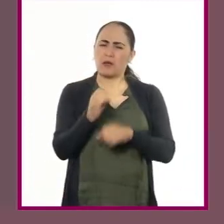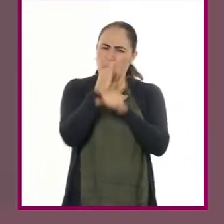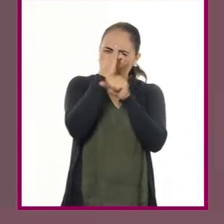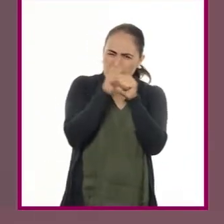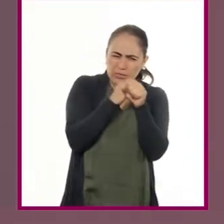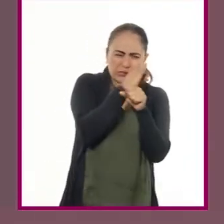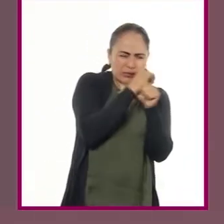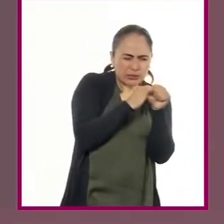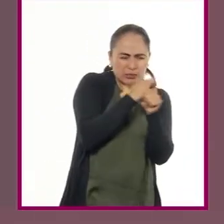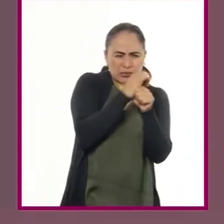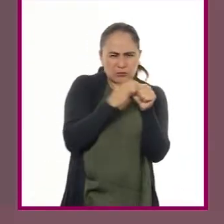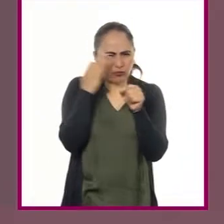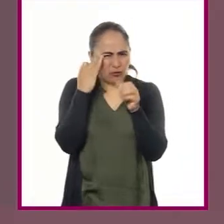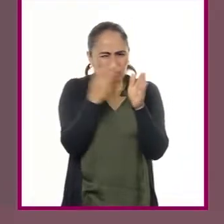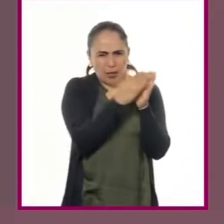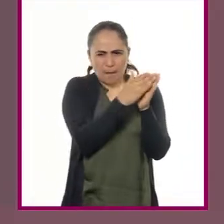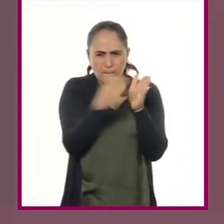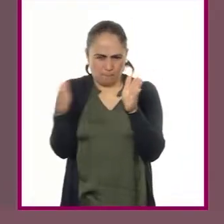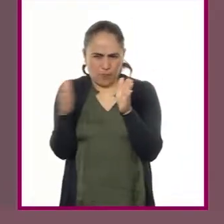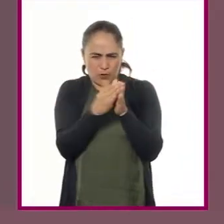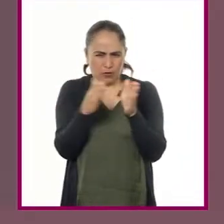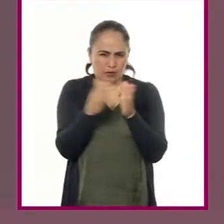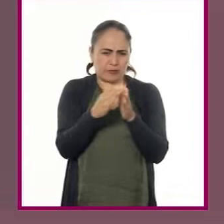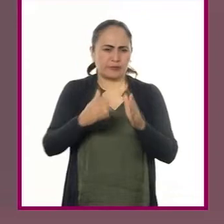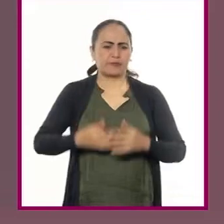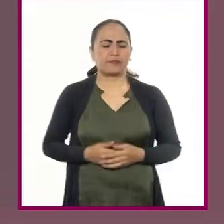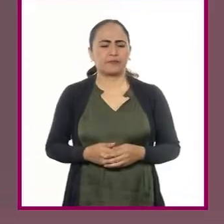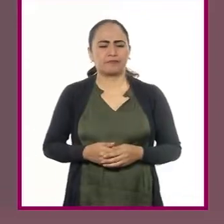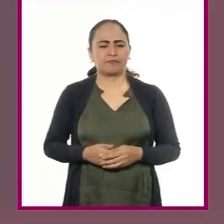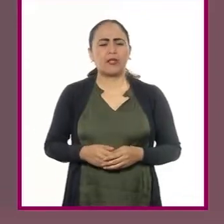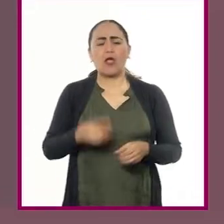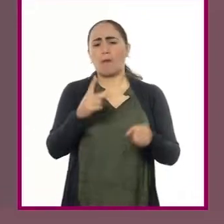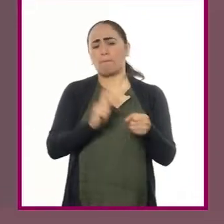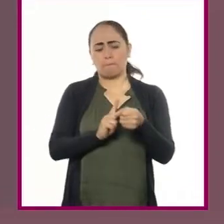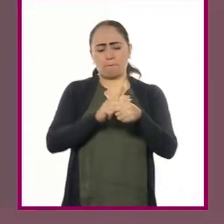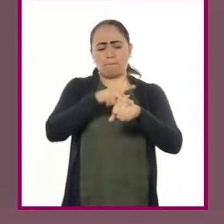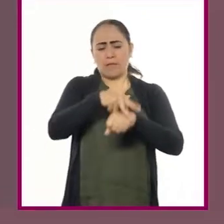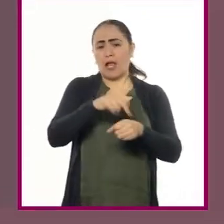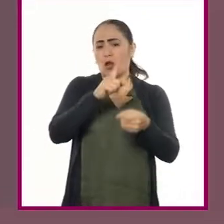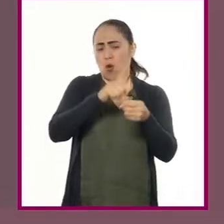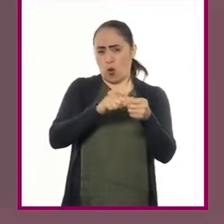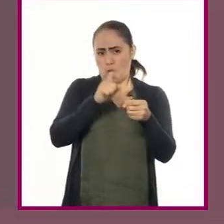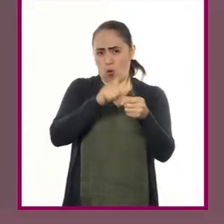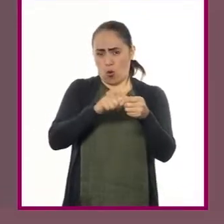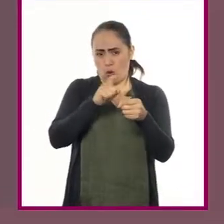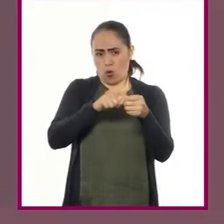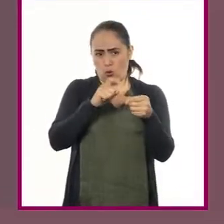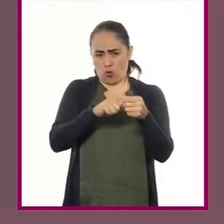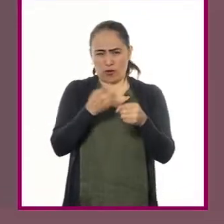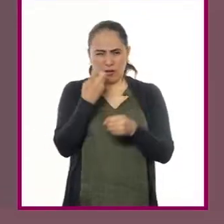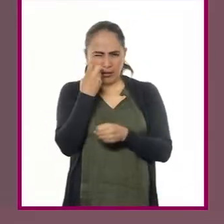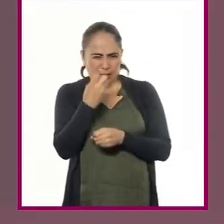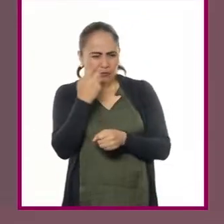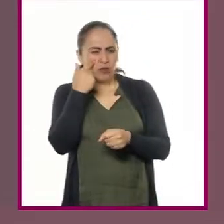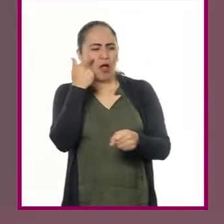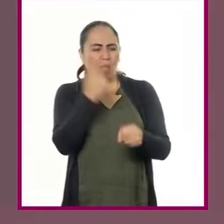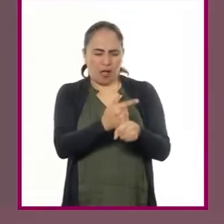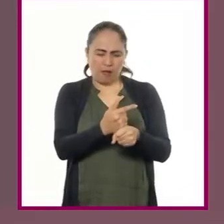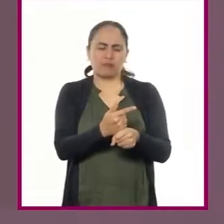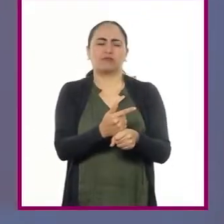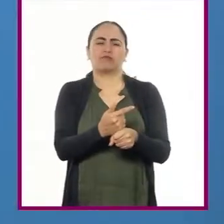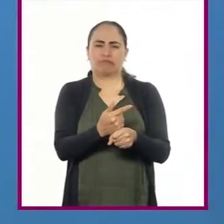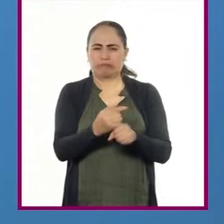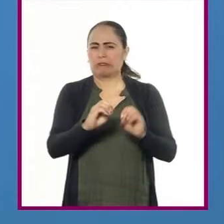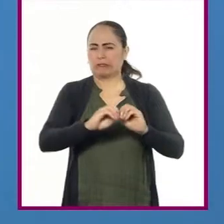época refleja es que si bien el origen o el color de piel de los individuos era un componente que jugaba